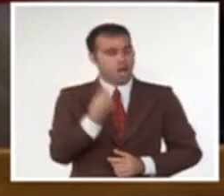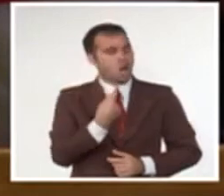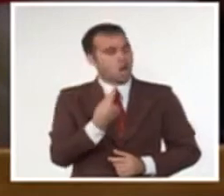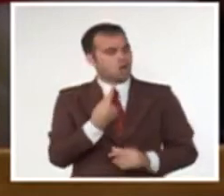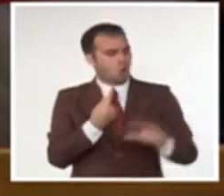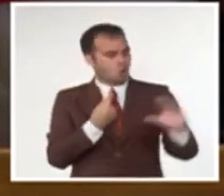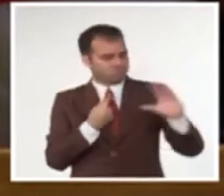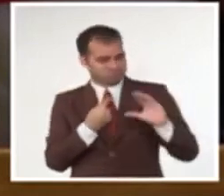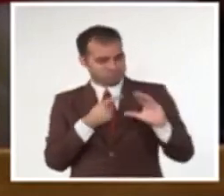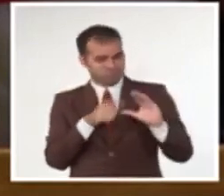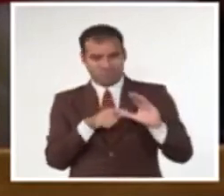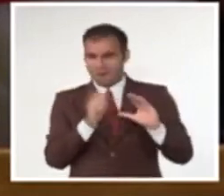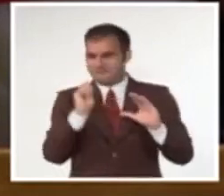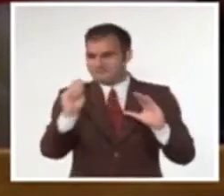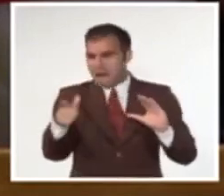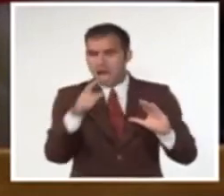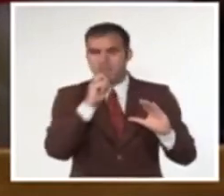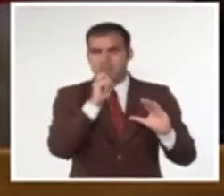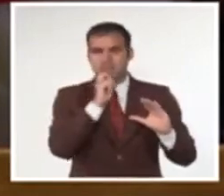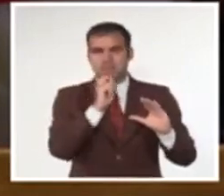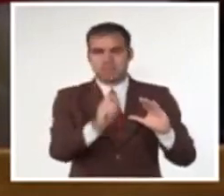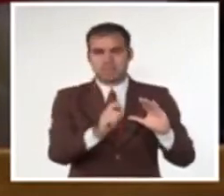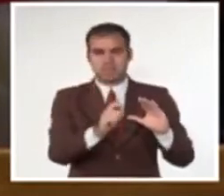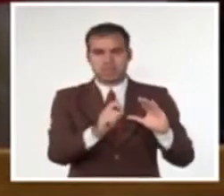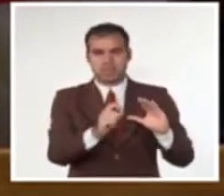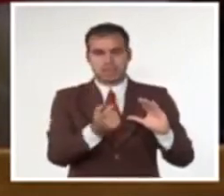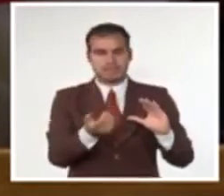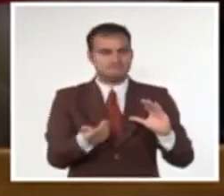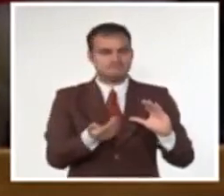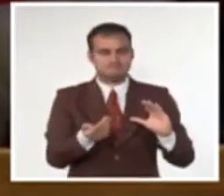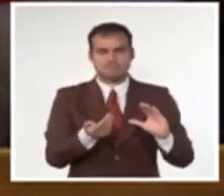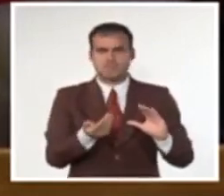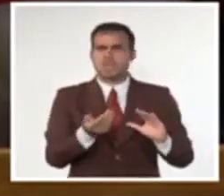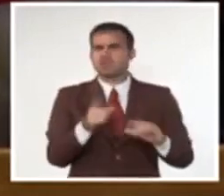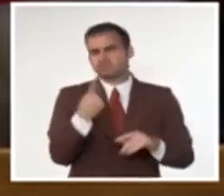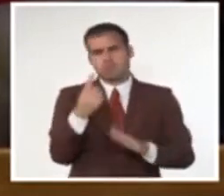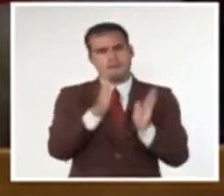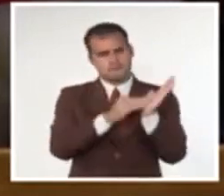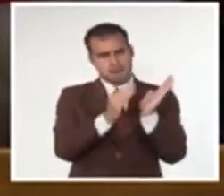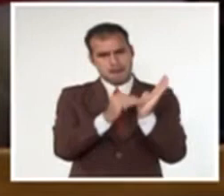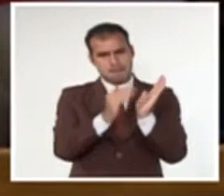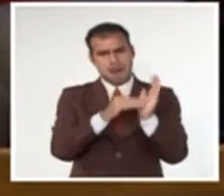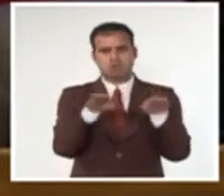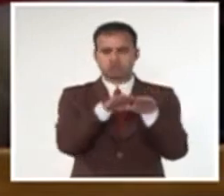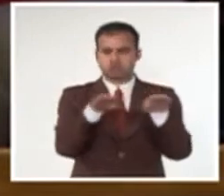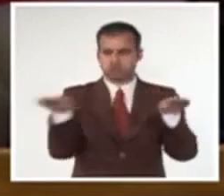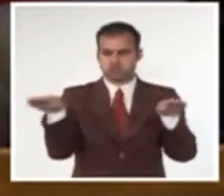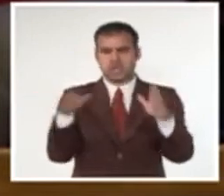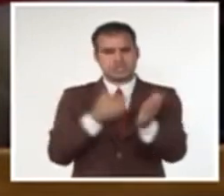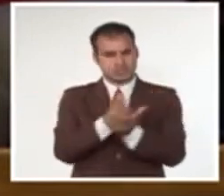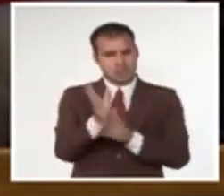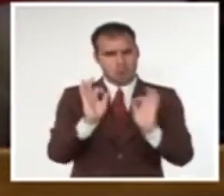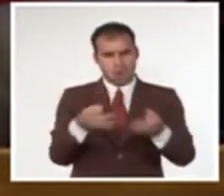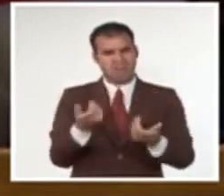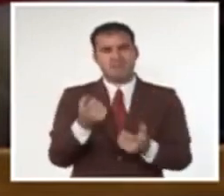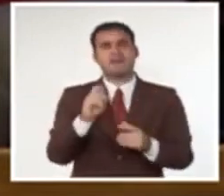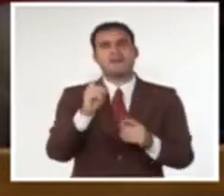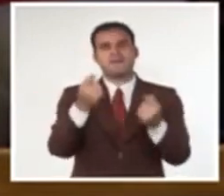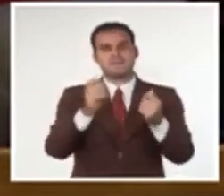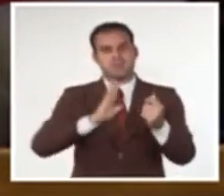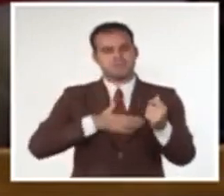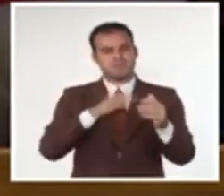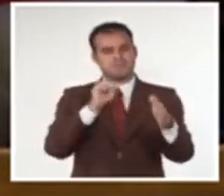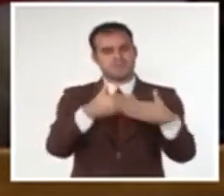Sin embargo, hemos logrado mantener estables durante varios meses los precios de la electricidad, el agua,